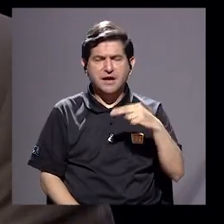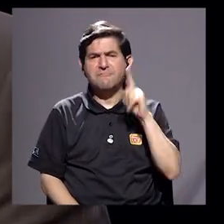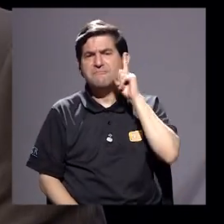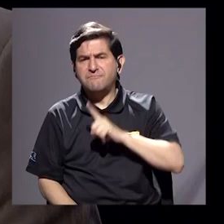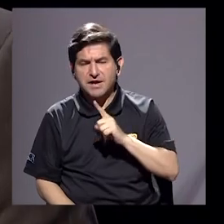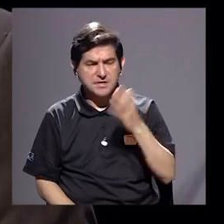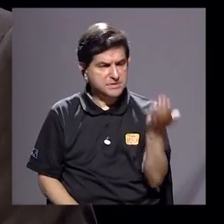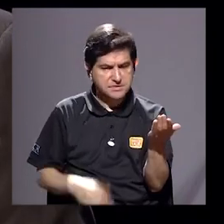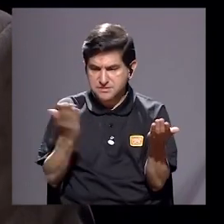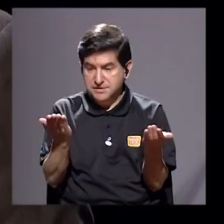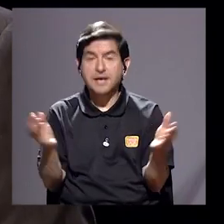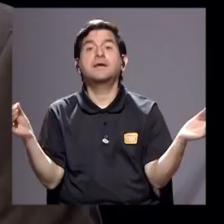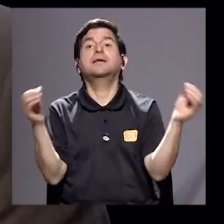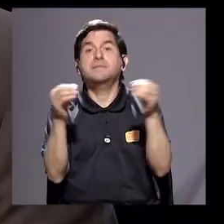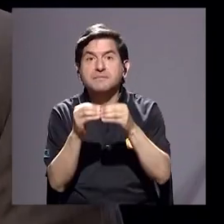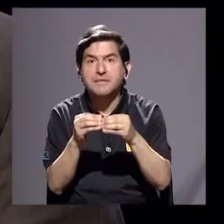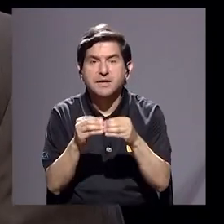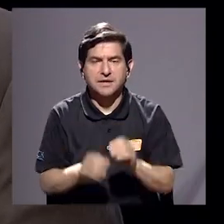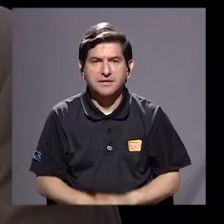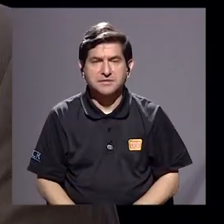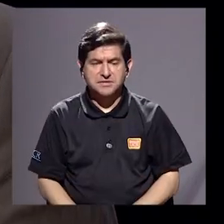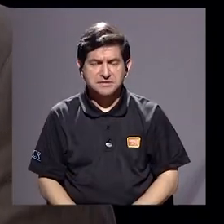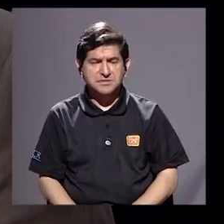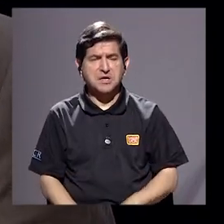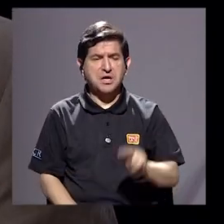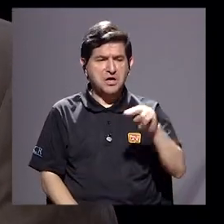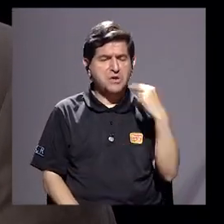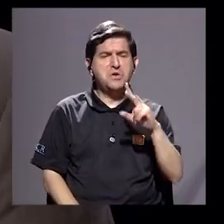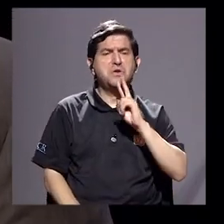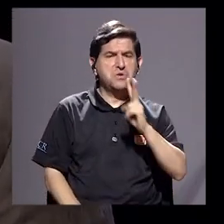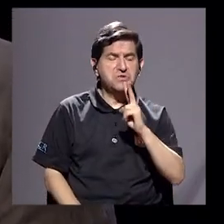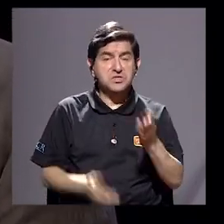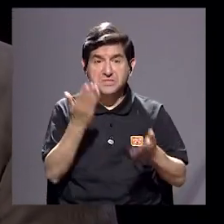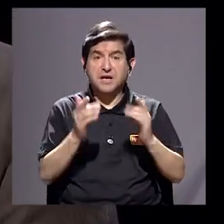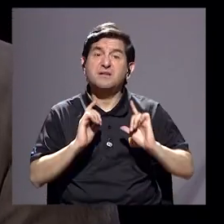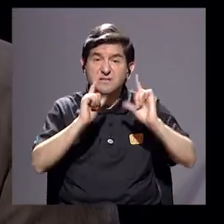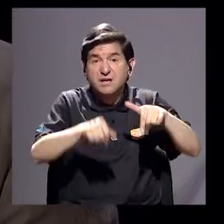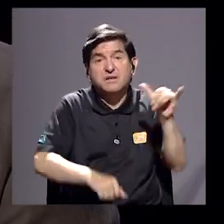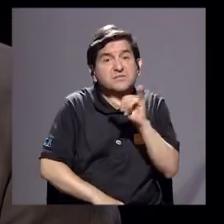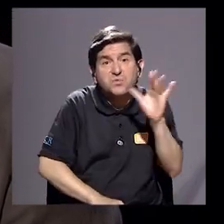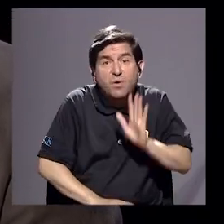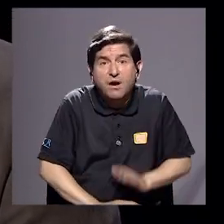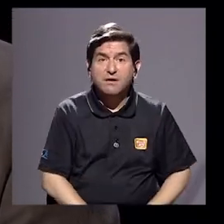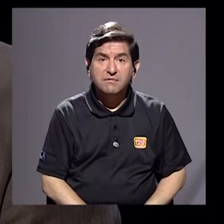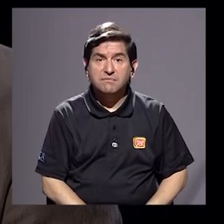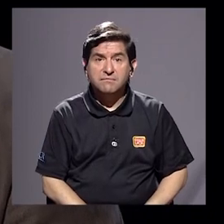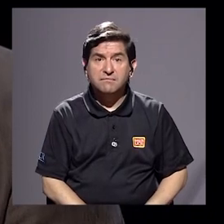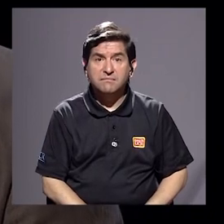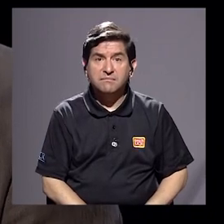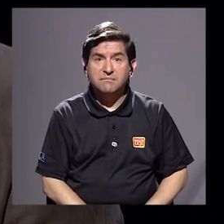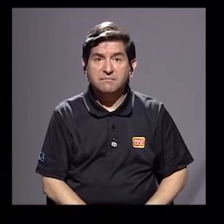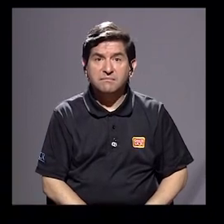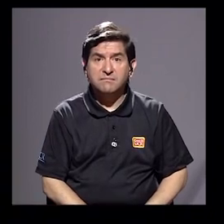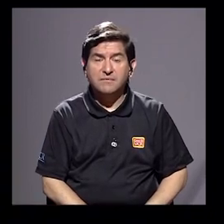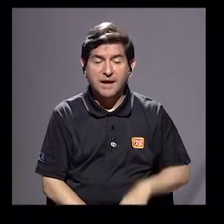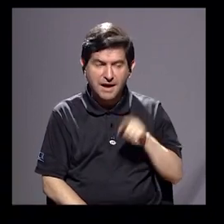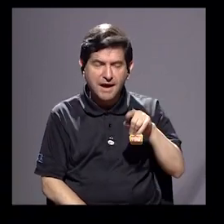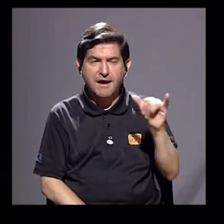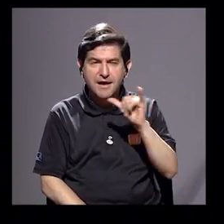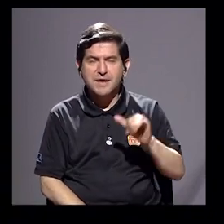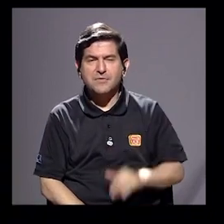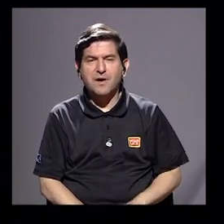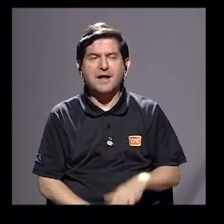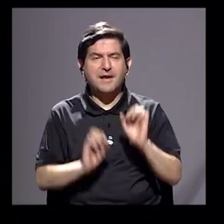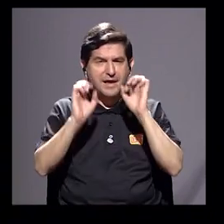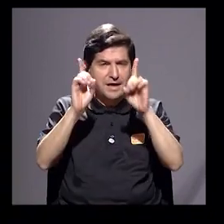y un paso más allá porque para noticias verdaderas que son realmente basura y también es